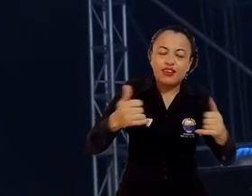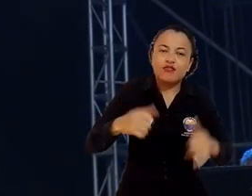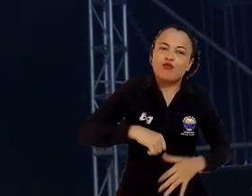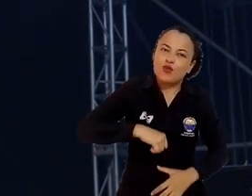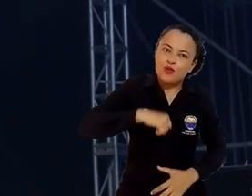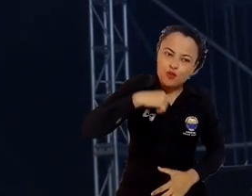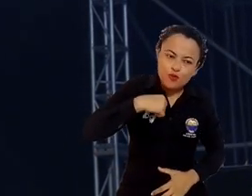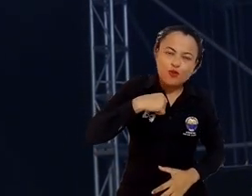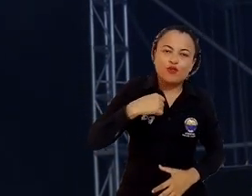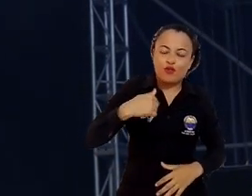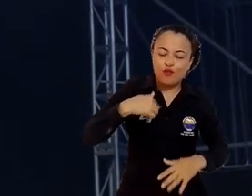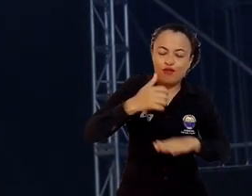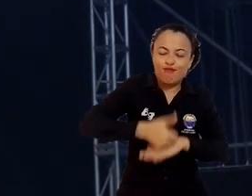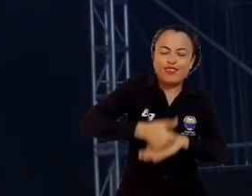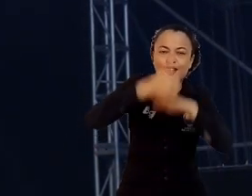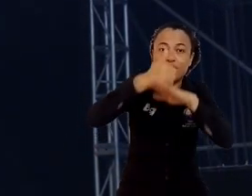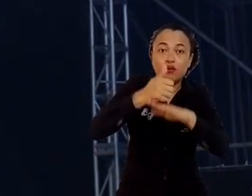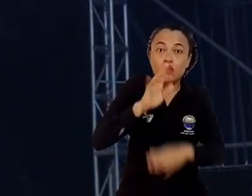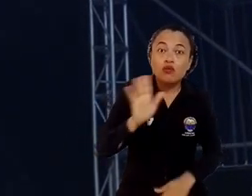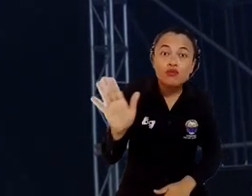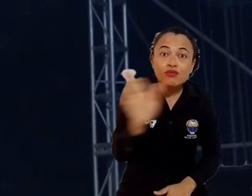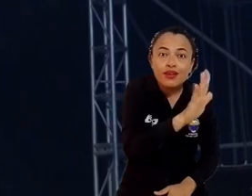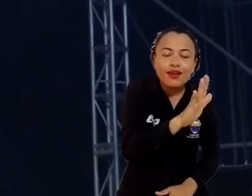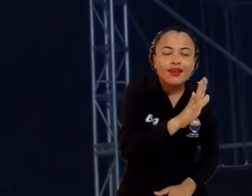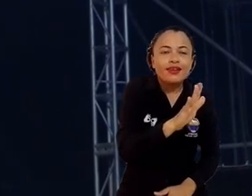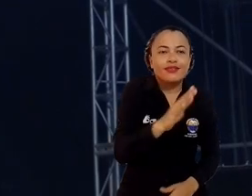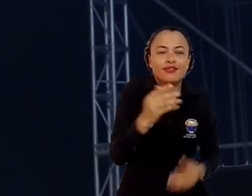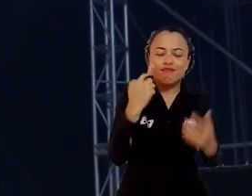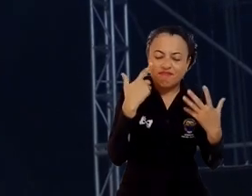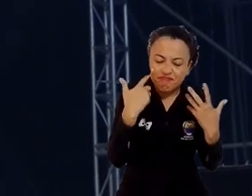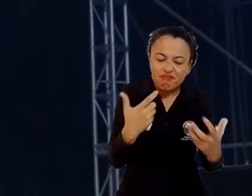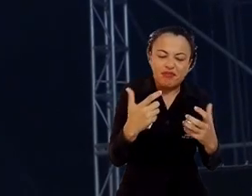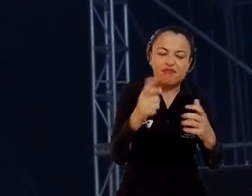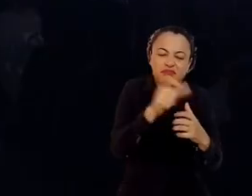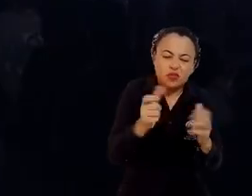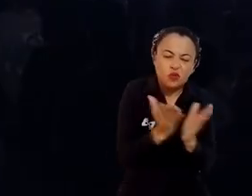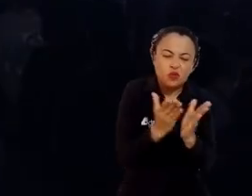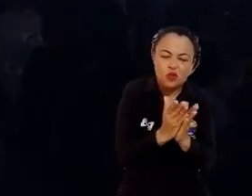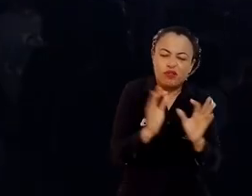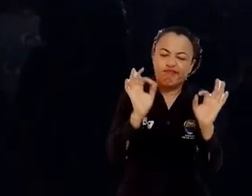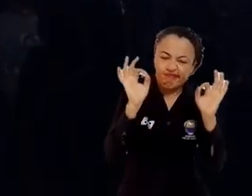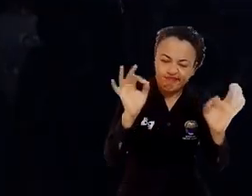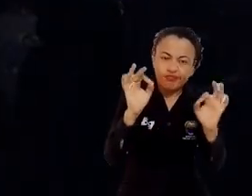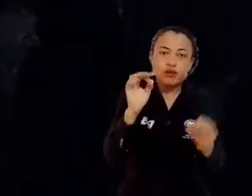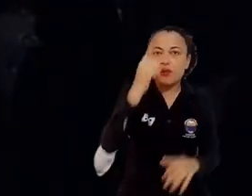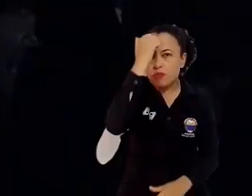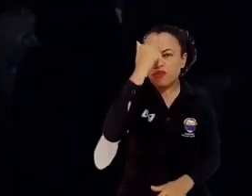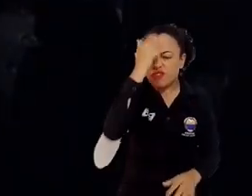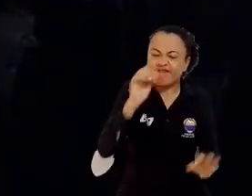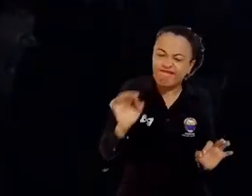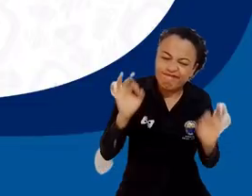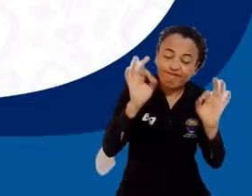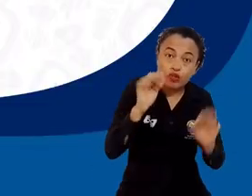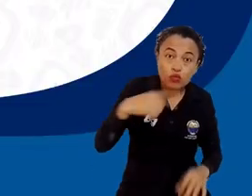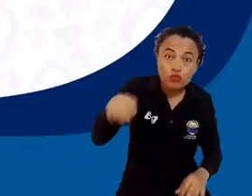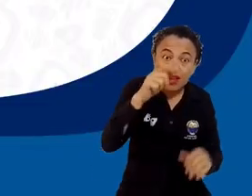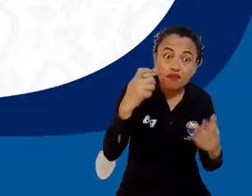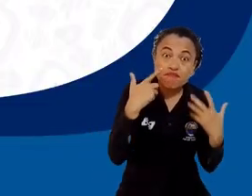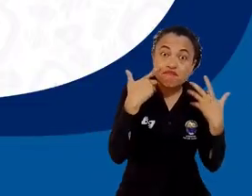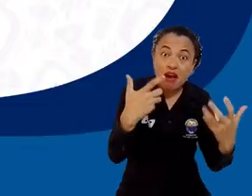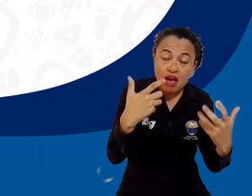rector, porque ustedes son grandes estudiantes, grandes profesores, y si ustedes son grandes, me han hecho más grande a mí.